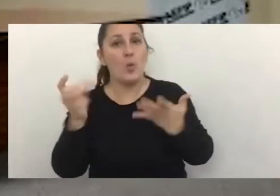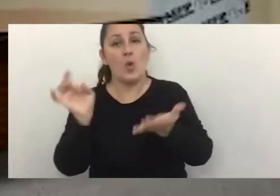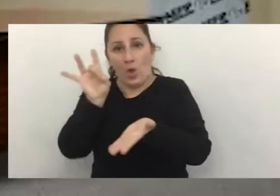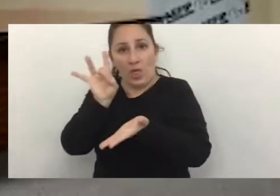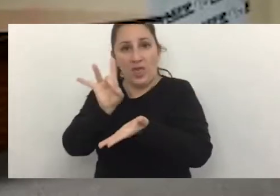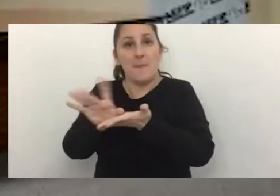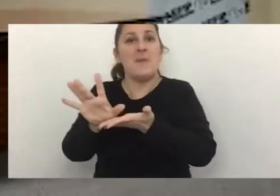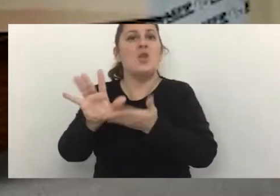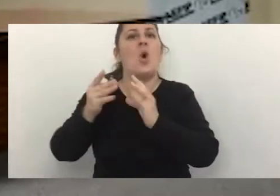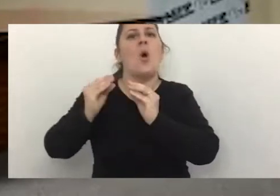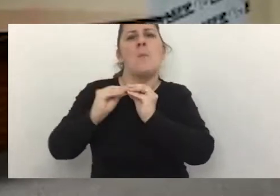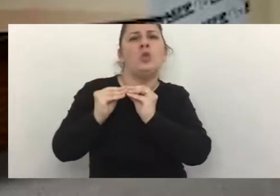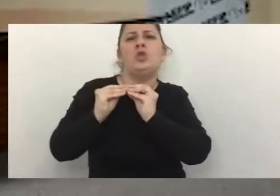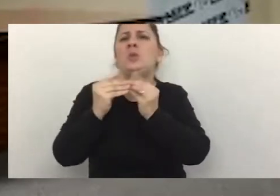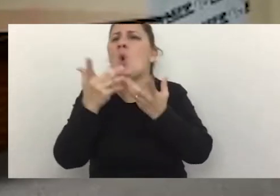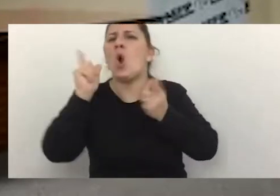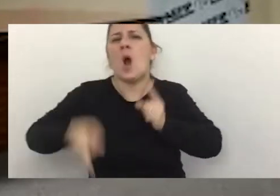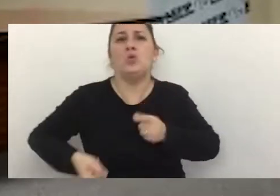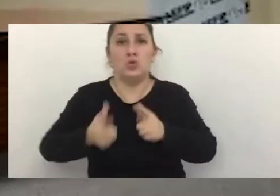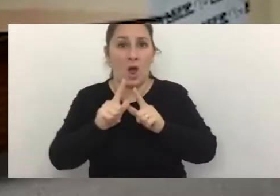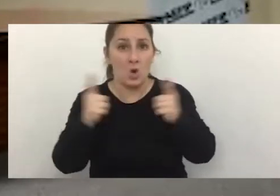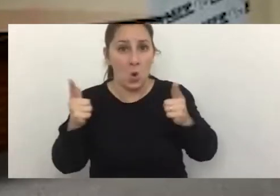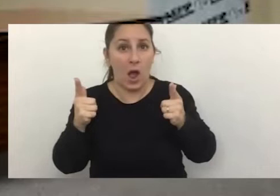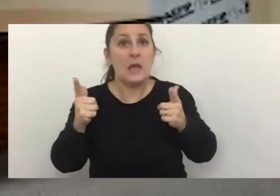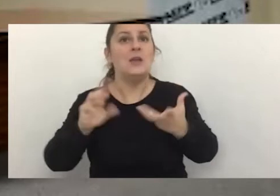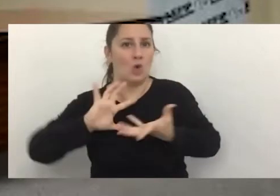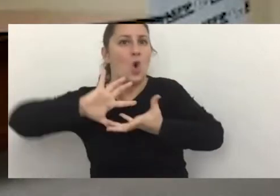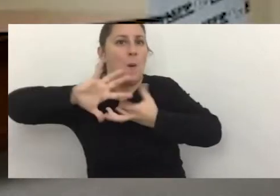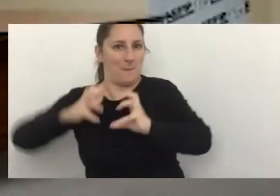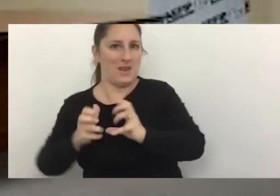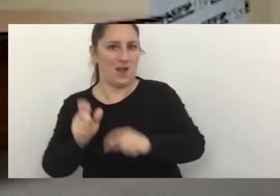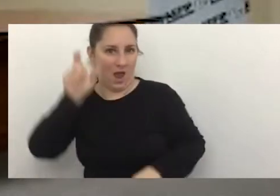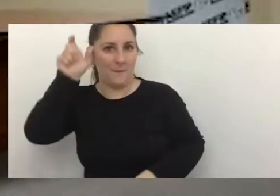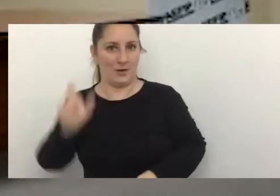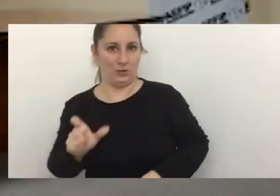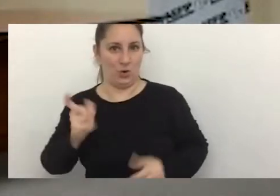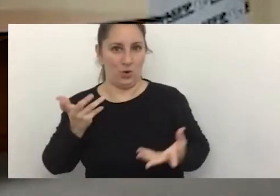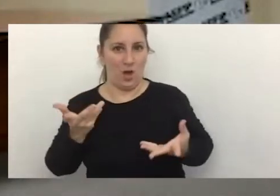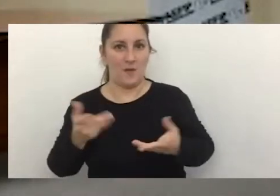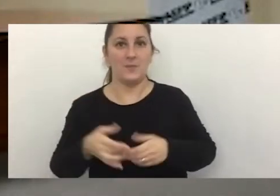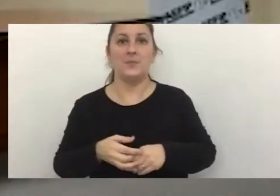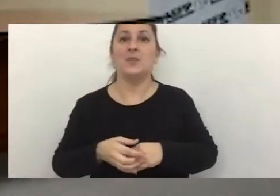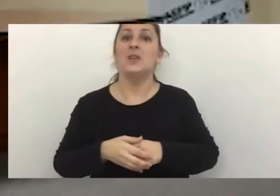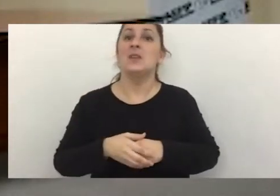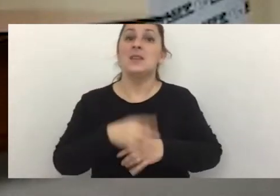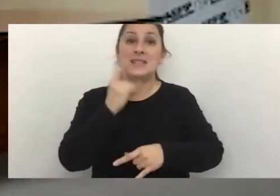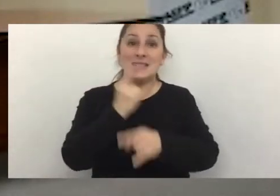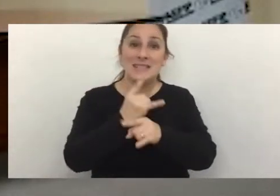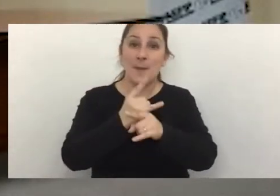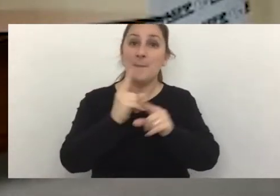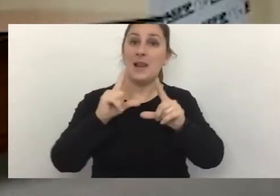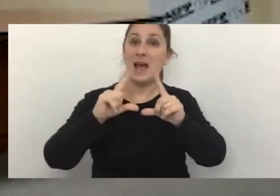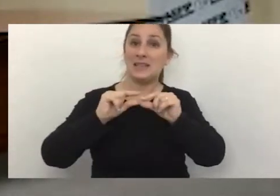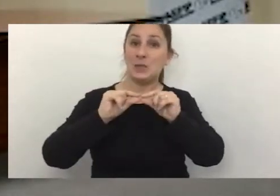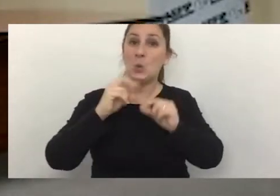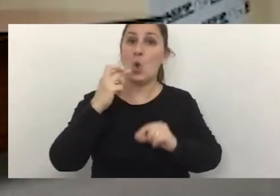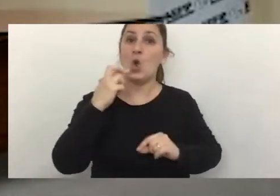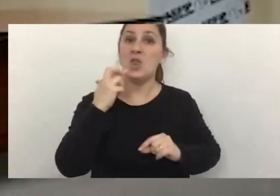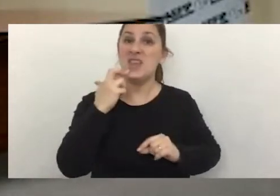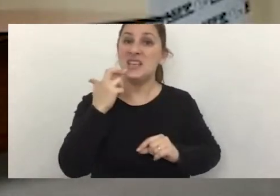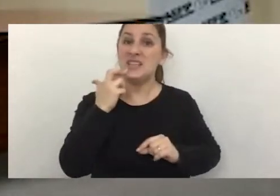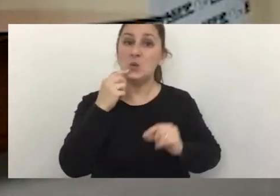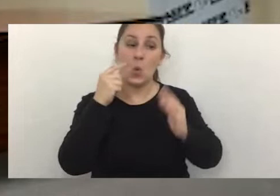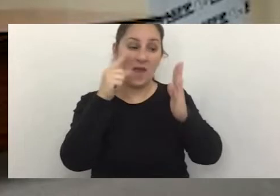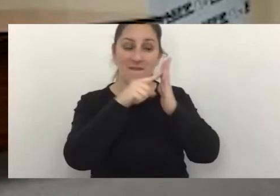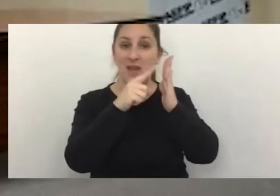causa, sin motivación, es un perjuicio. Y siempre ese artículo 19, la interpretación que ha hecho